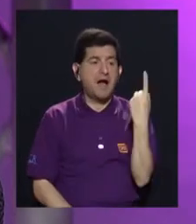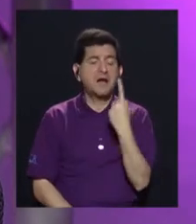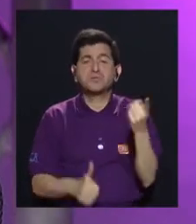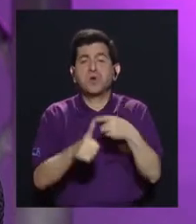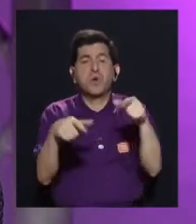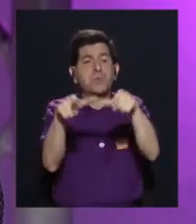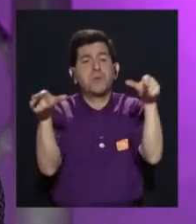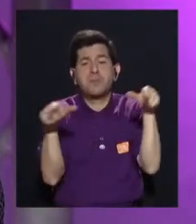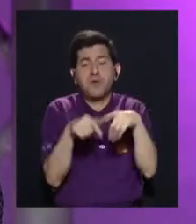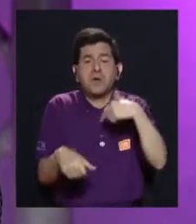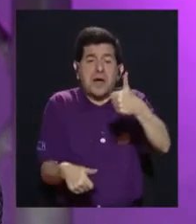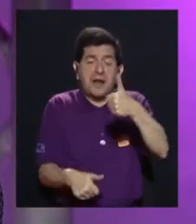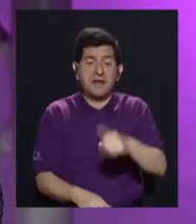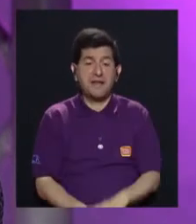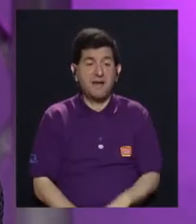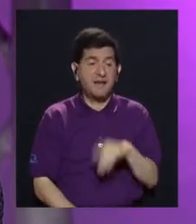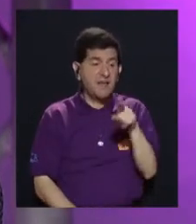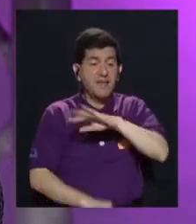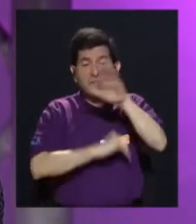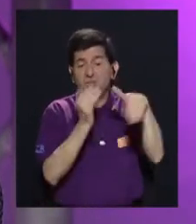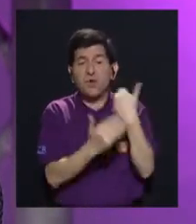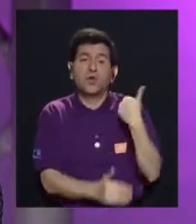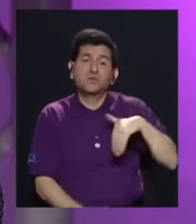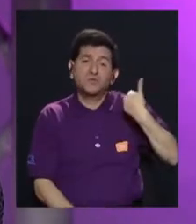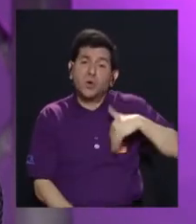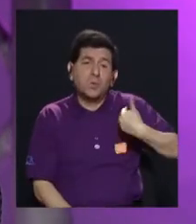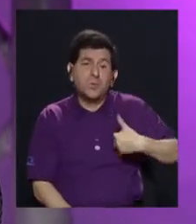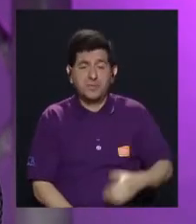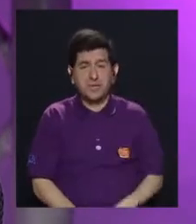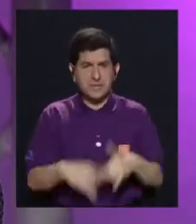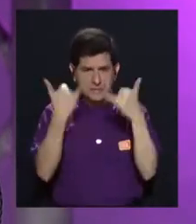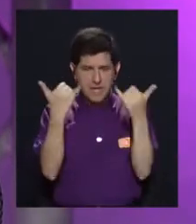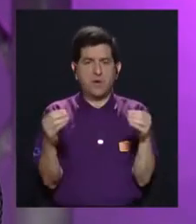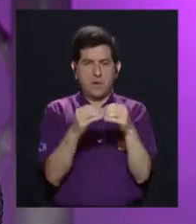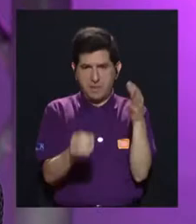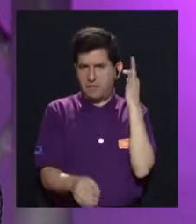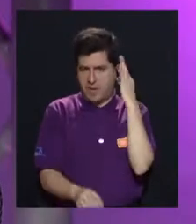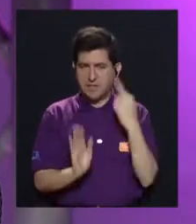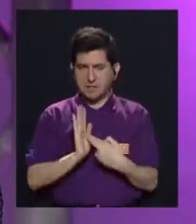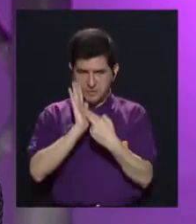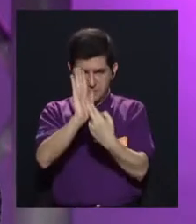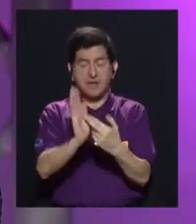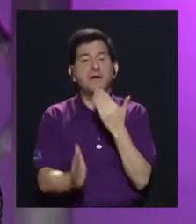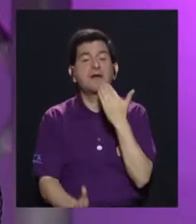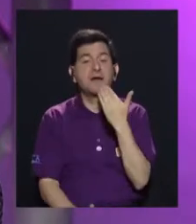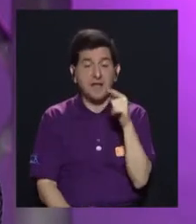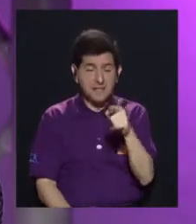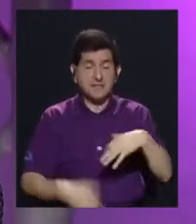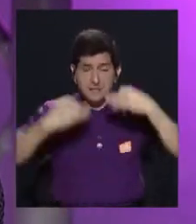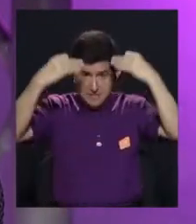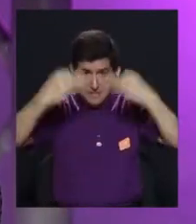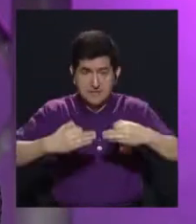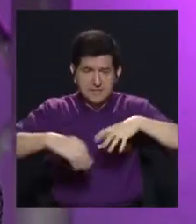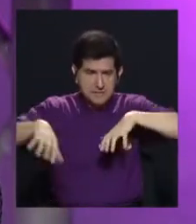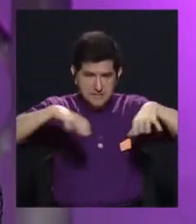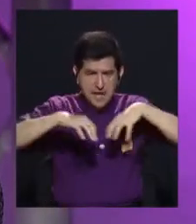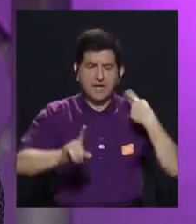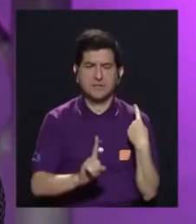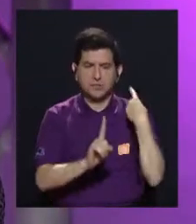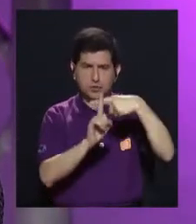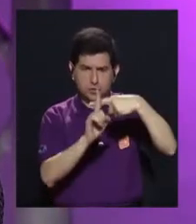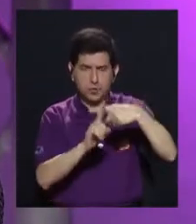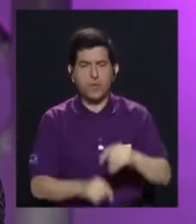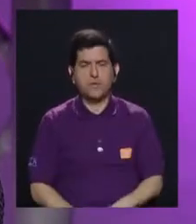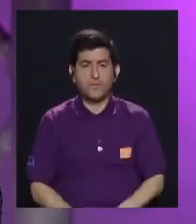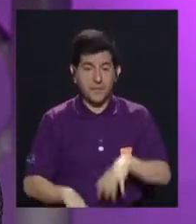los primeros lugares que casualmente eran todos hombres entonces está vez tenemos más mujeres representadas gracias a esa medida de acción afirmativa a las